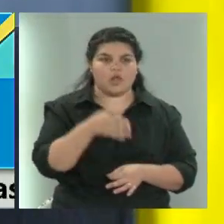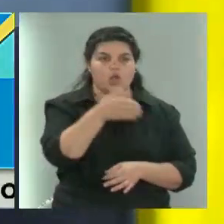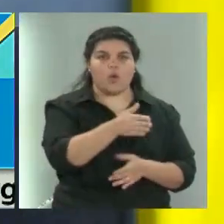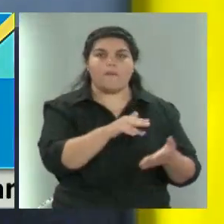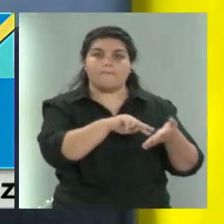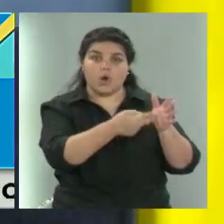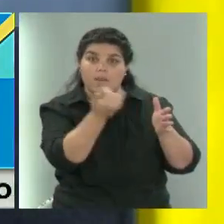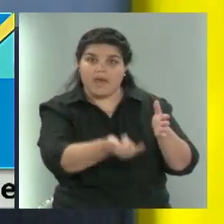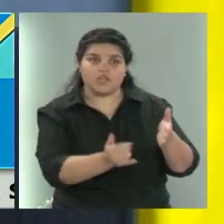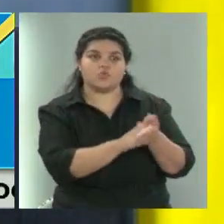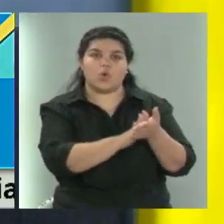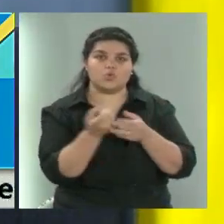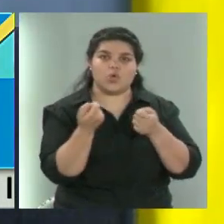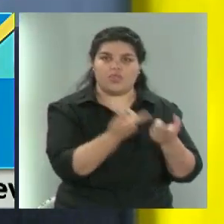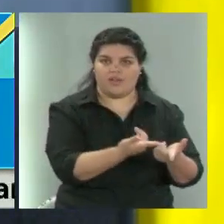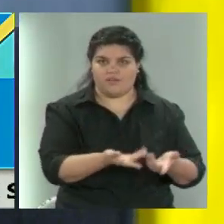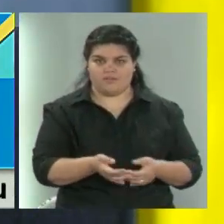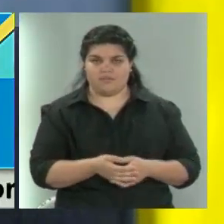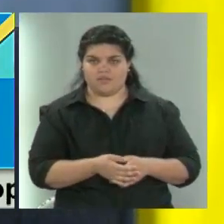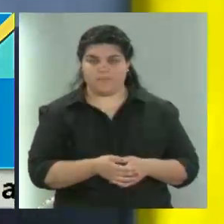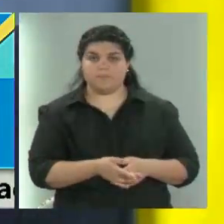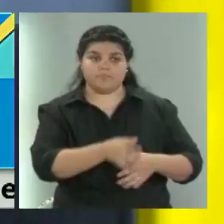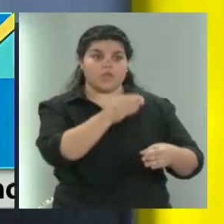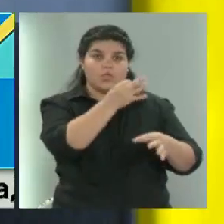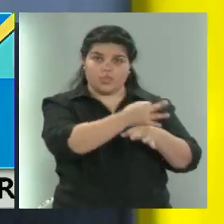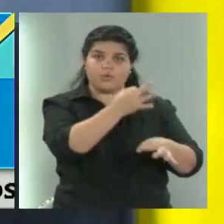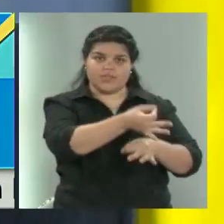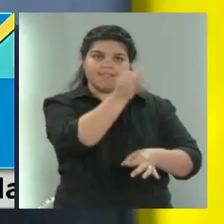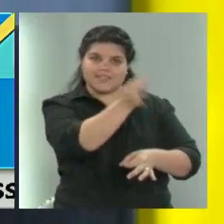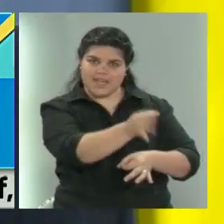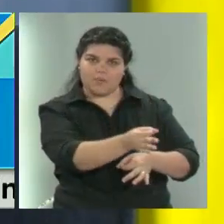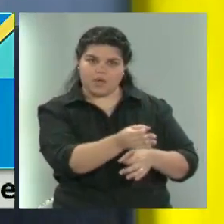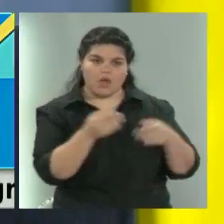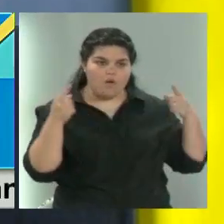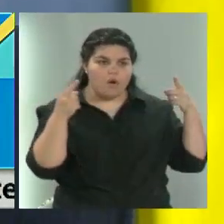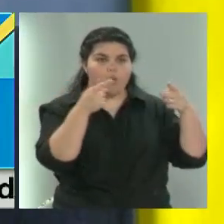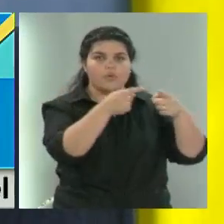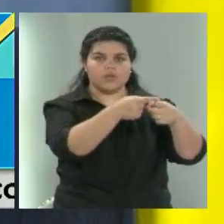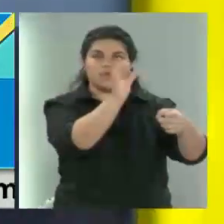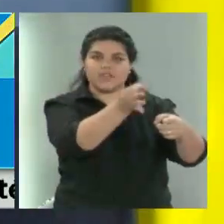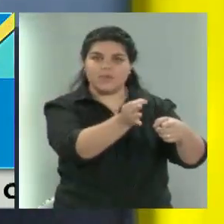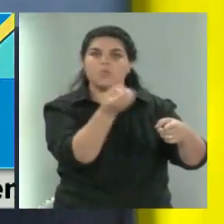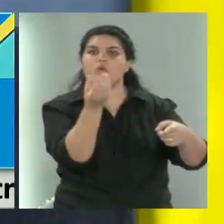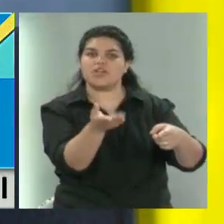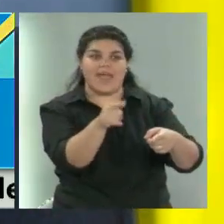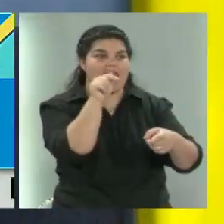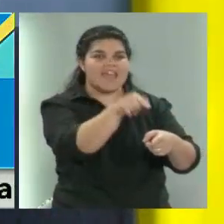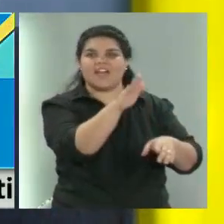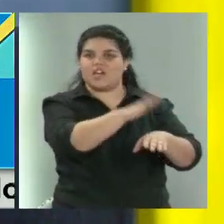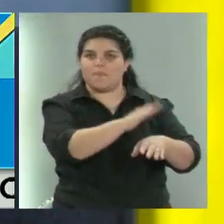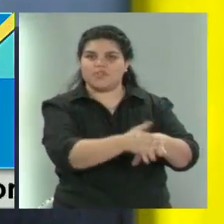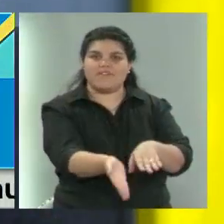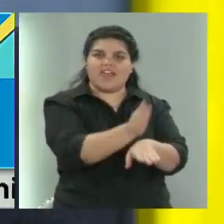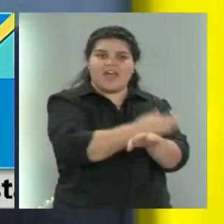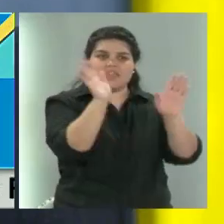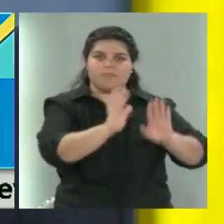presentaban, pero el docente sabía qué proyecto tenía hacia adelante, porque lo había hecho él.